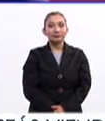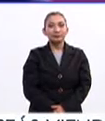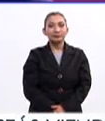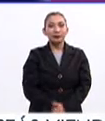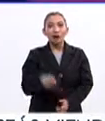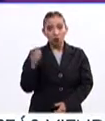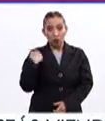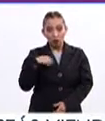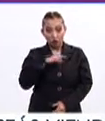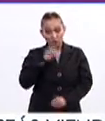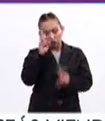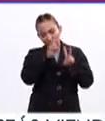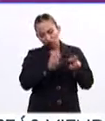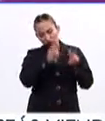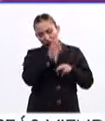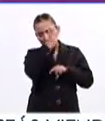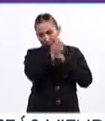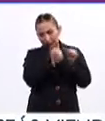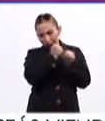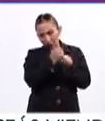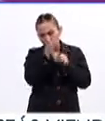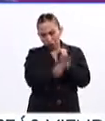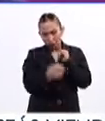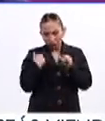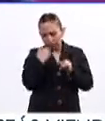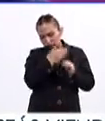Cuando analizamos que en los últimos 3 años,